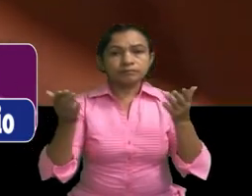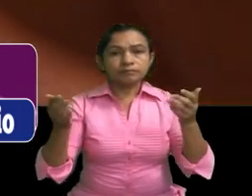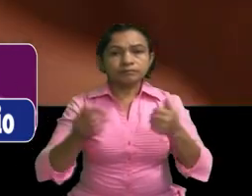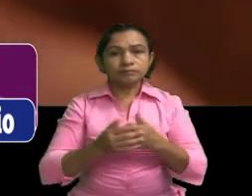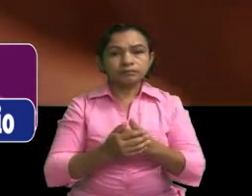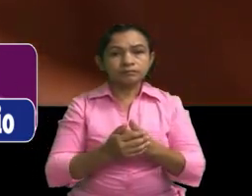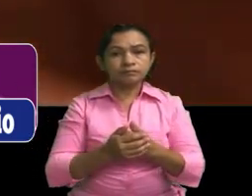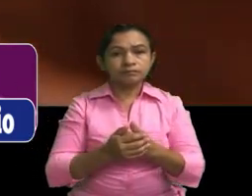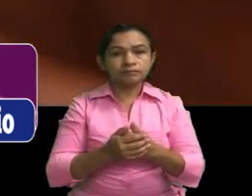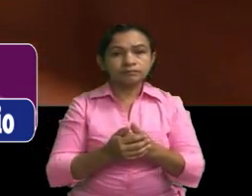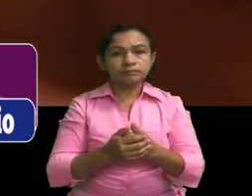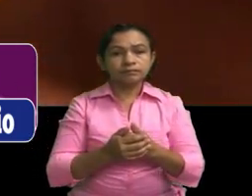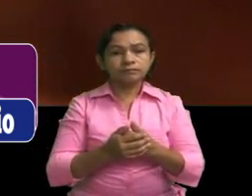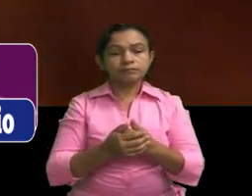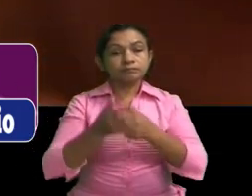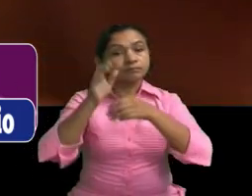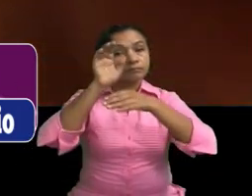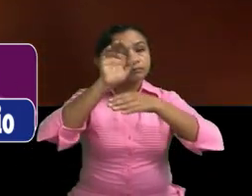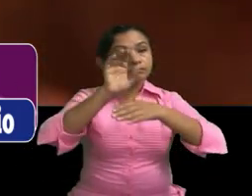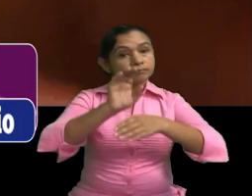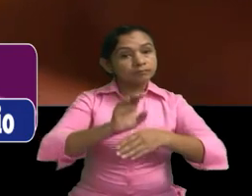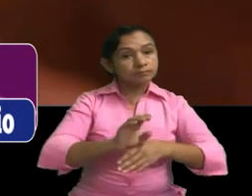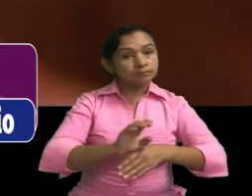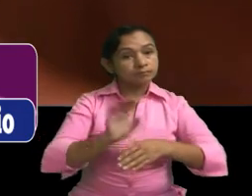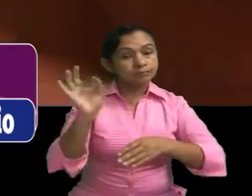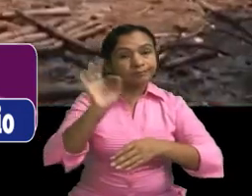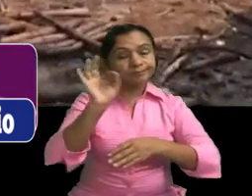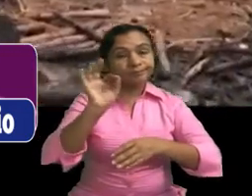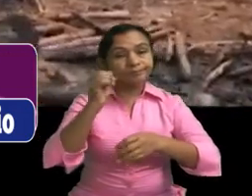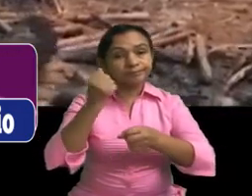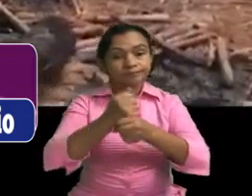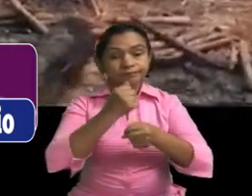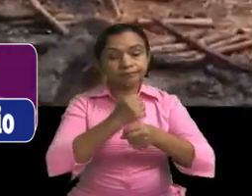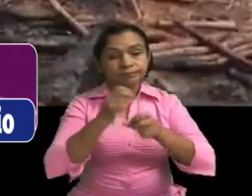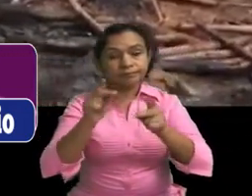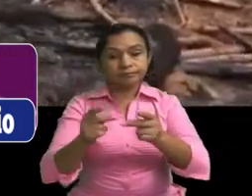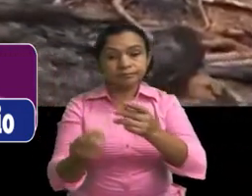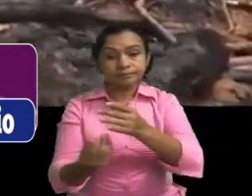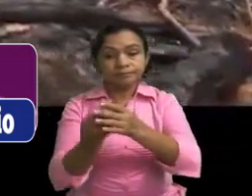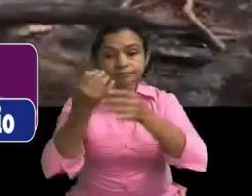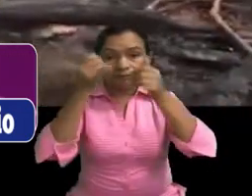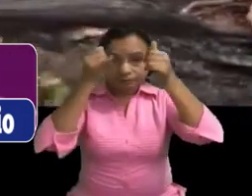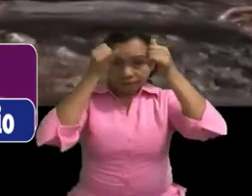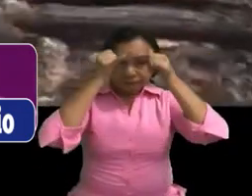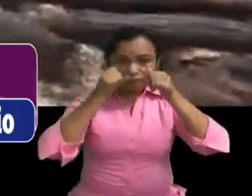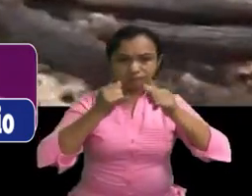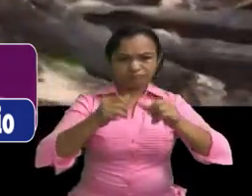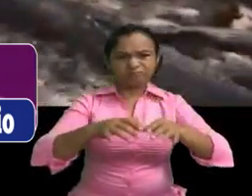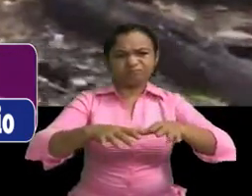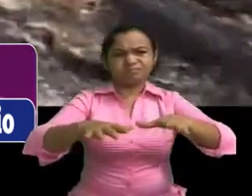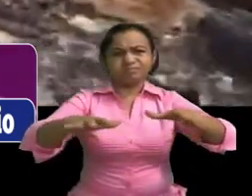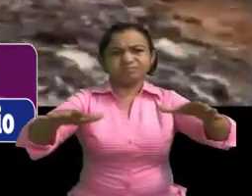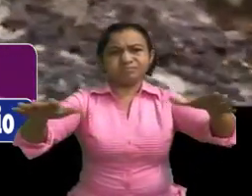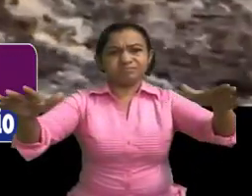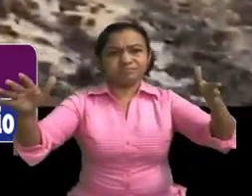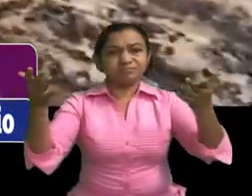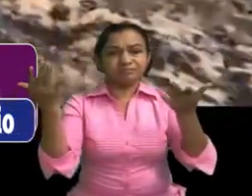Porque pues la costumbre, la forma de producción es esta de ganadería expansiva, como mencionaba